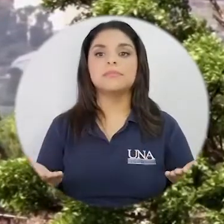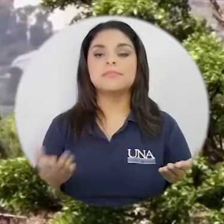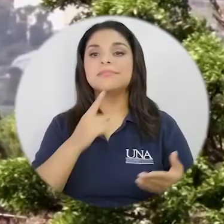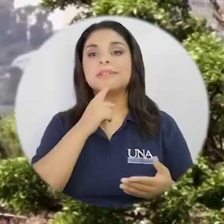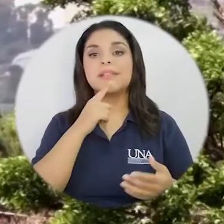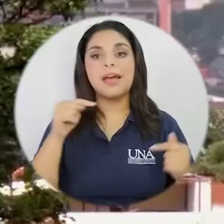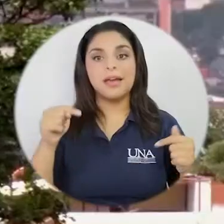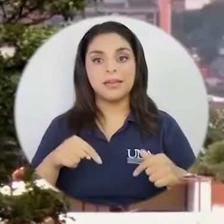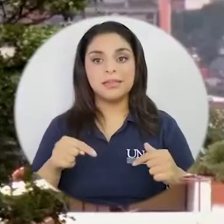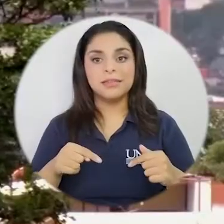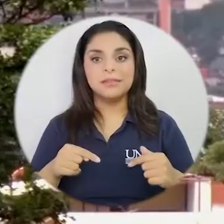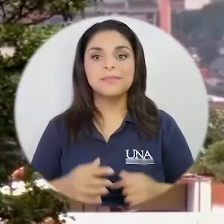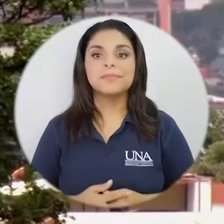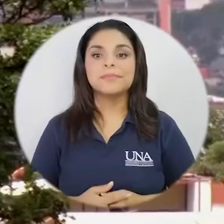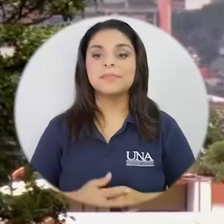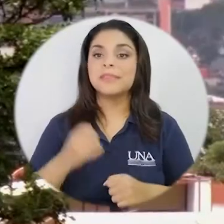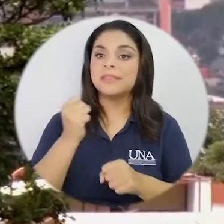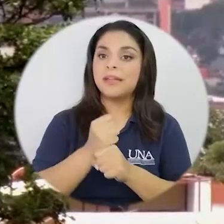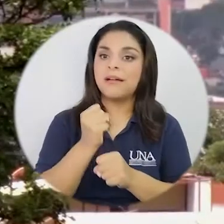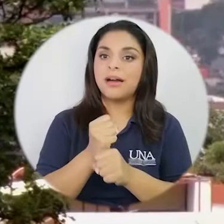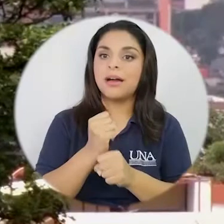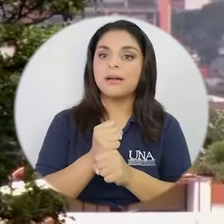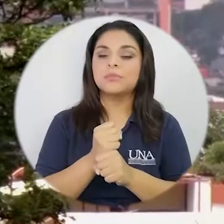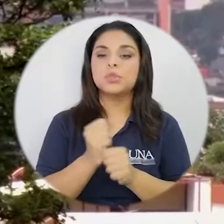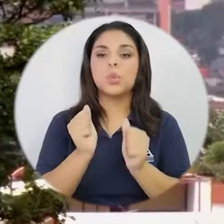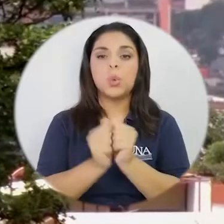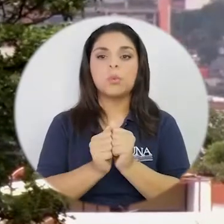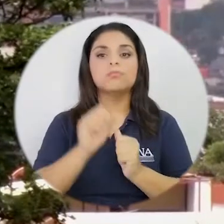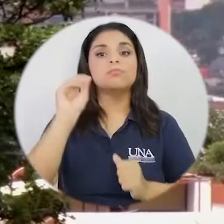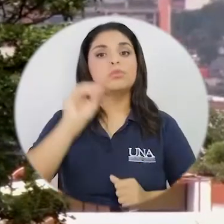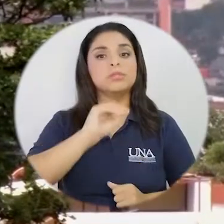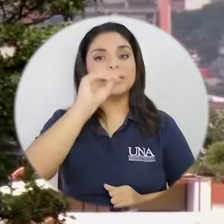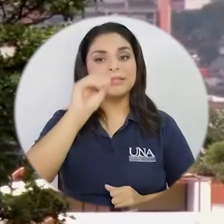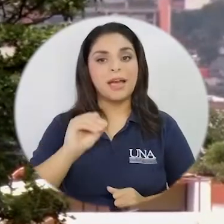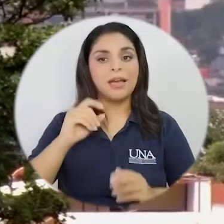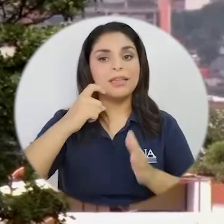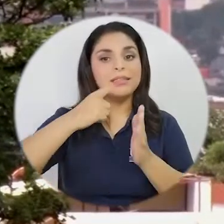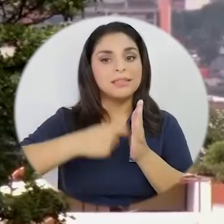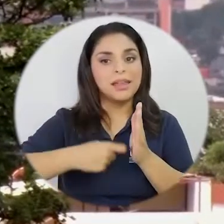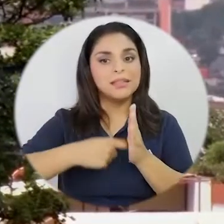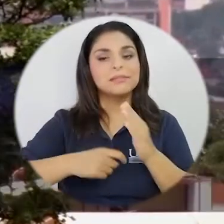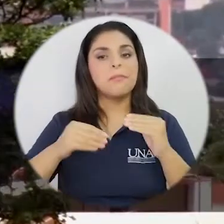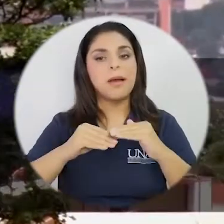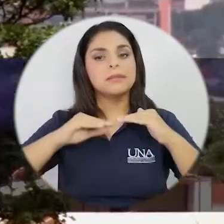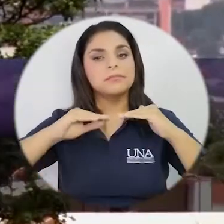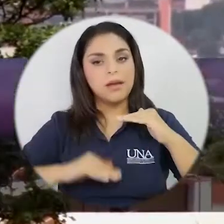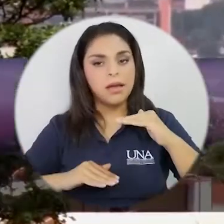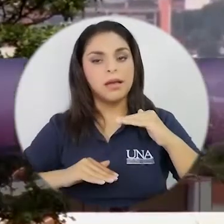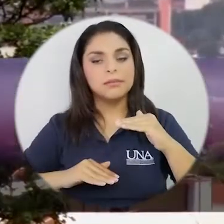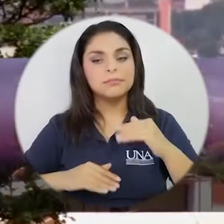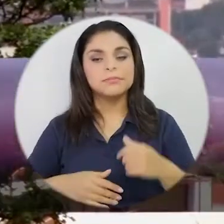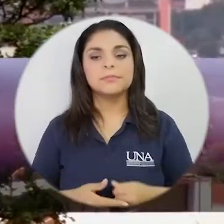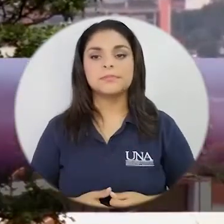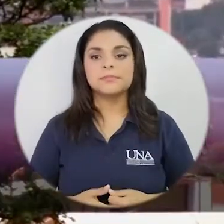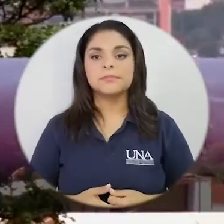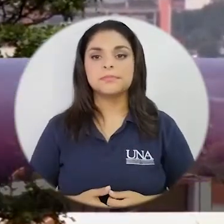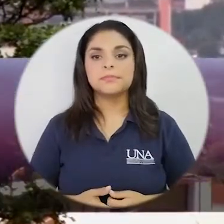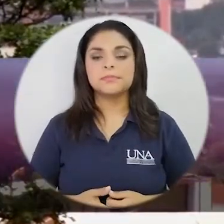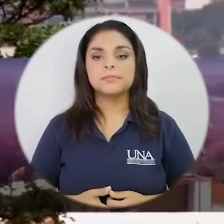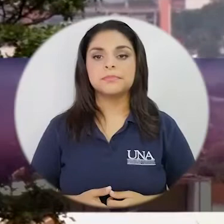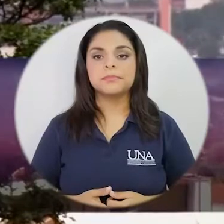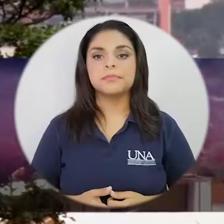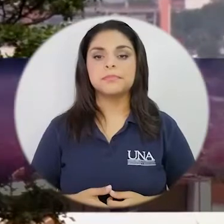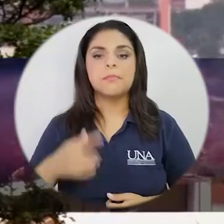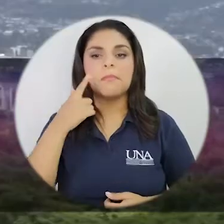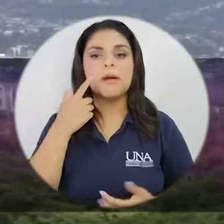las mejores herramientas. Acá definitivamente es trabajar con una tasa de interés bastante baja y con